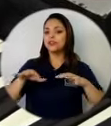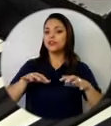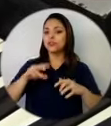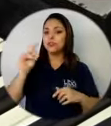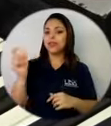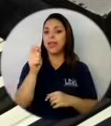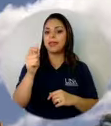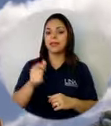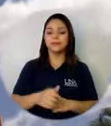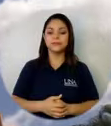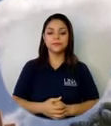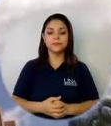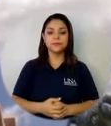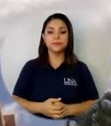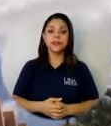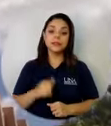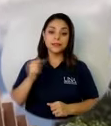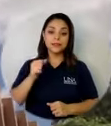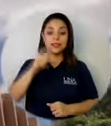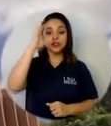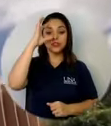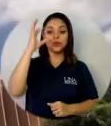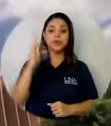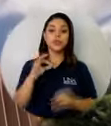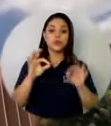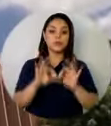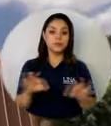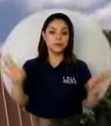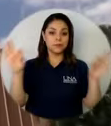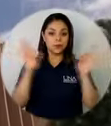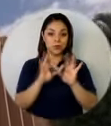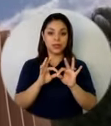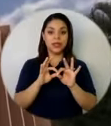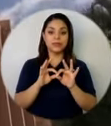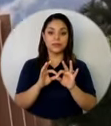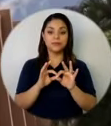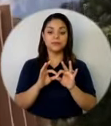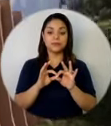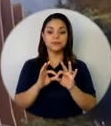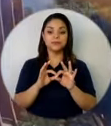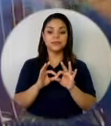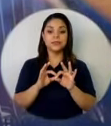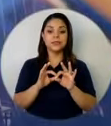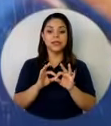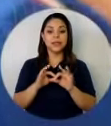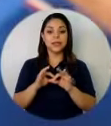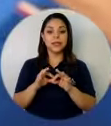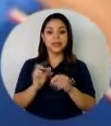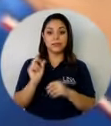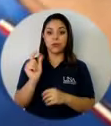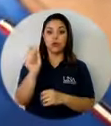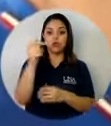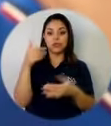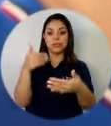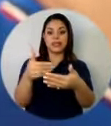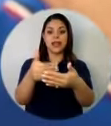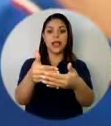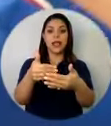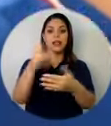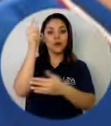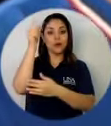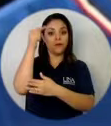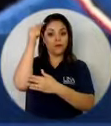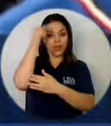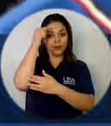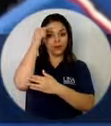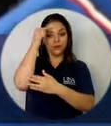que deberíamos tomar en esta materia? Sí, yo creo que es importante, ¿verdad?, que de cara al próximo gobierno que